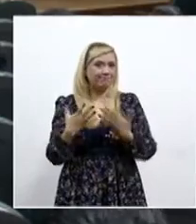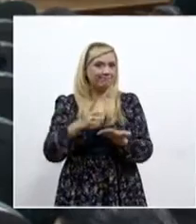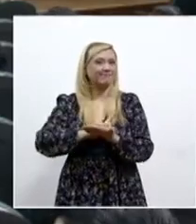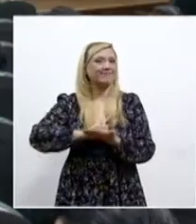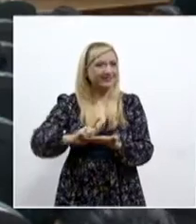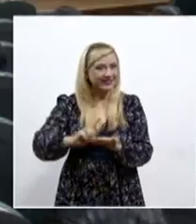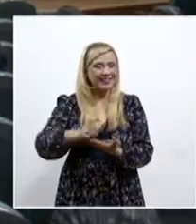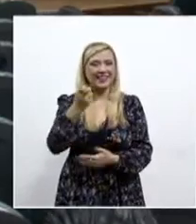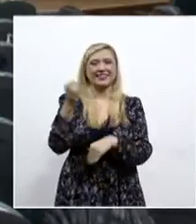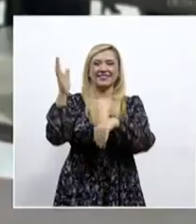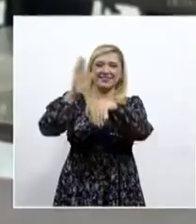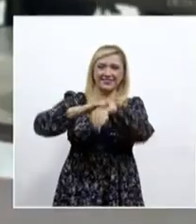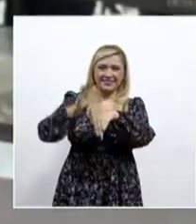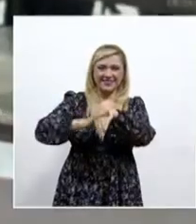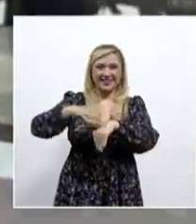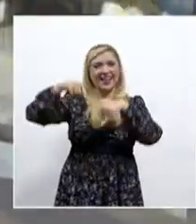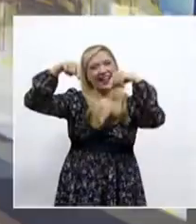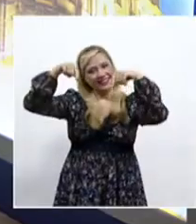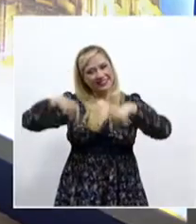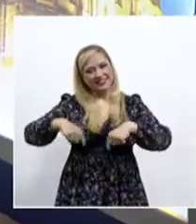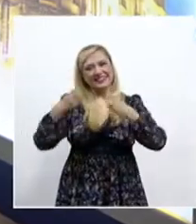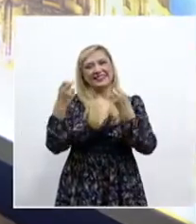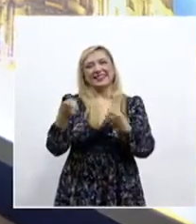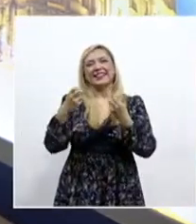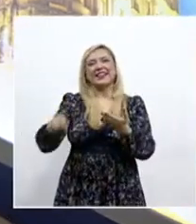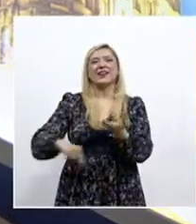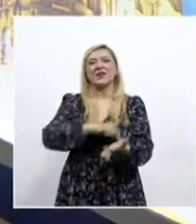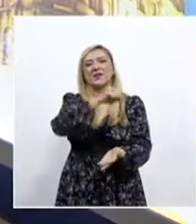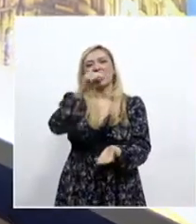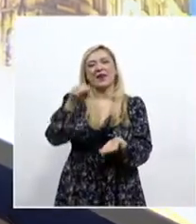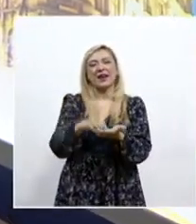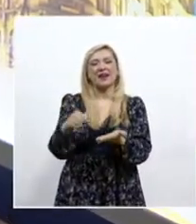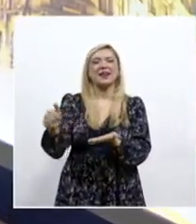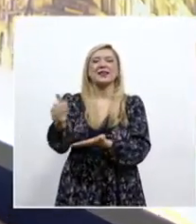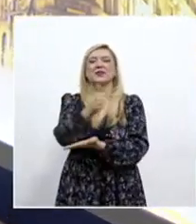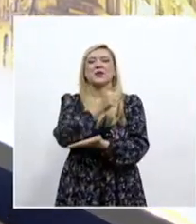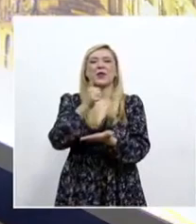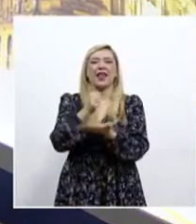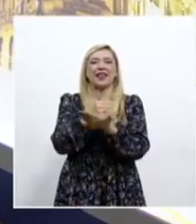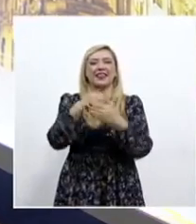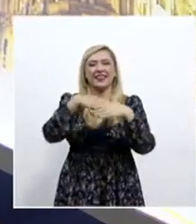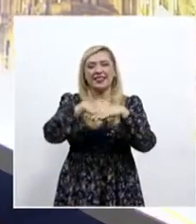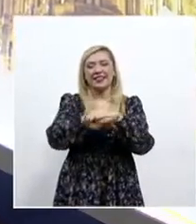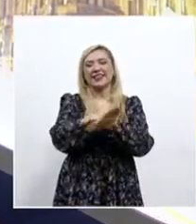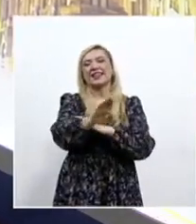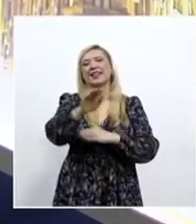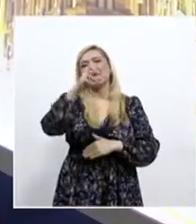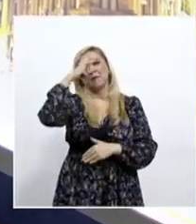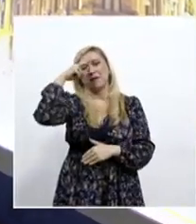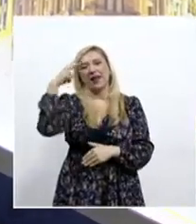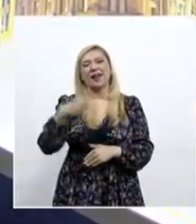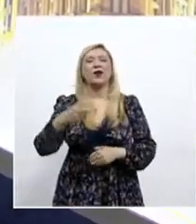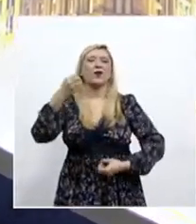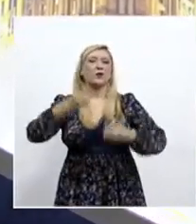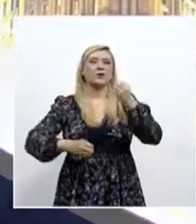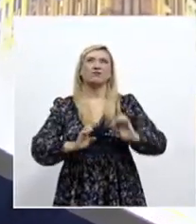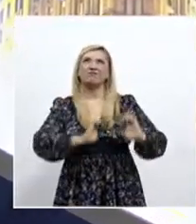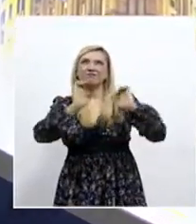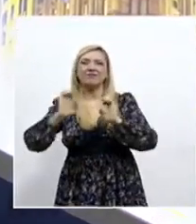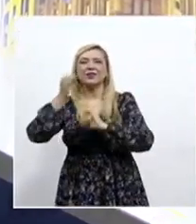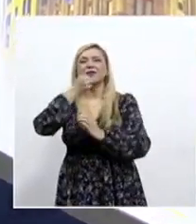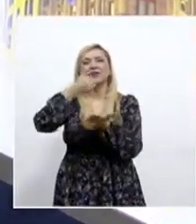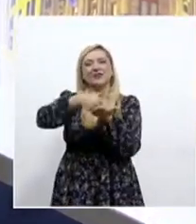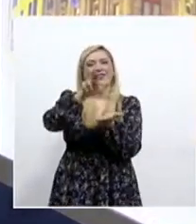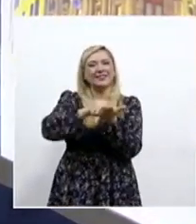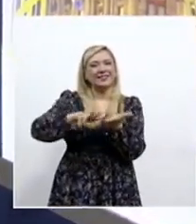titula Cuidemos la jurisprudencia de la Suprema Corte de Justicia de la Nación. Gusto en saludarlos. Muy buenas tardes para todos. Y es que